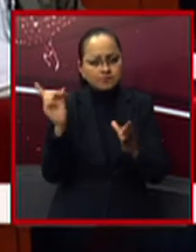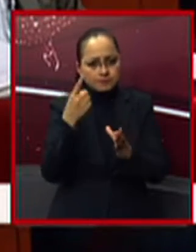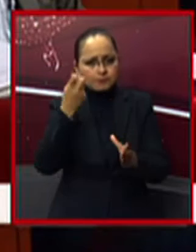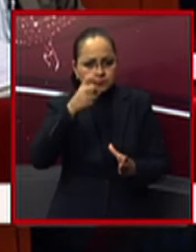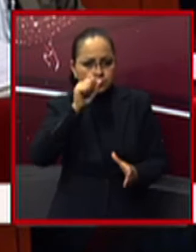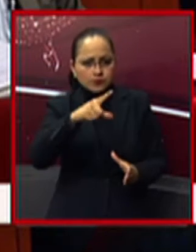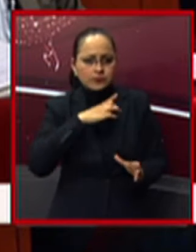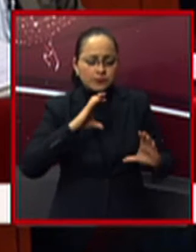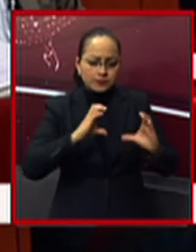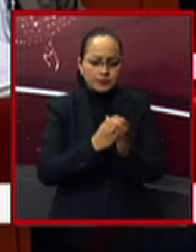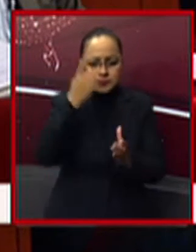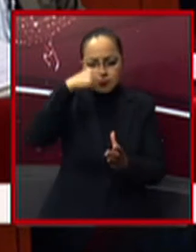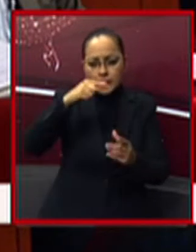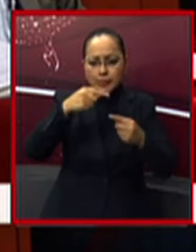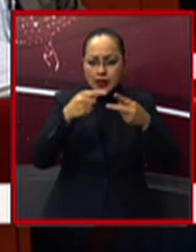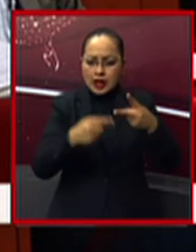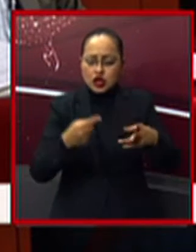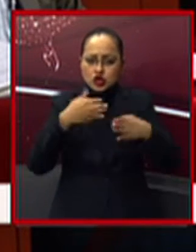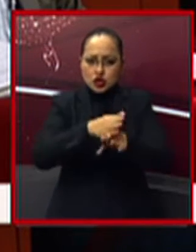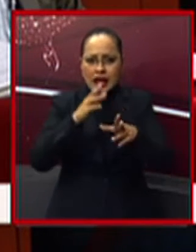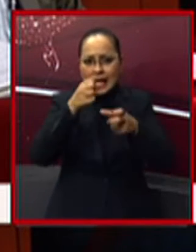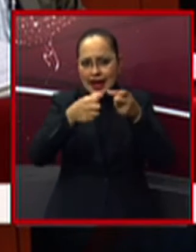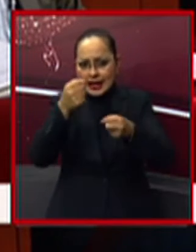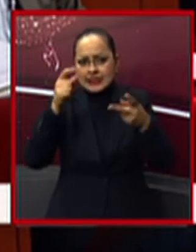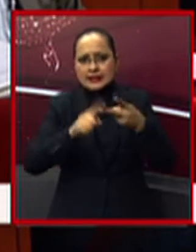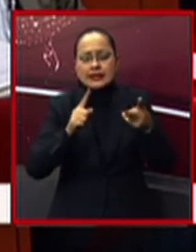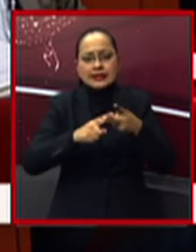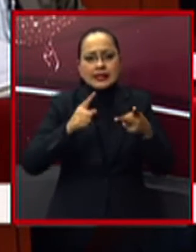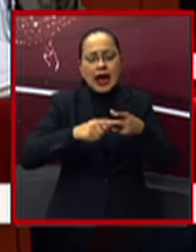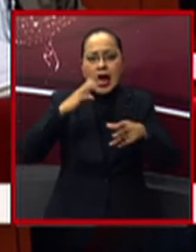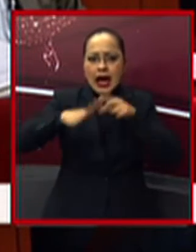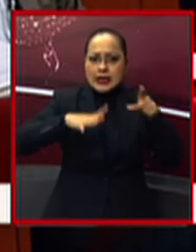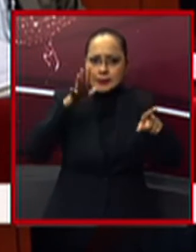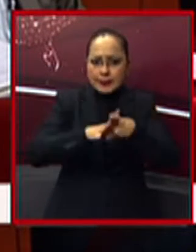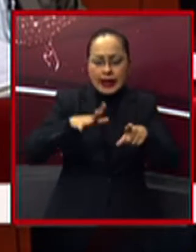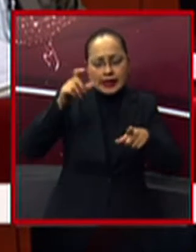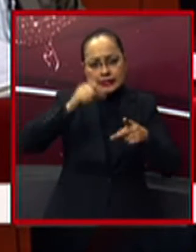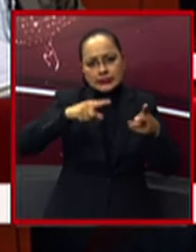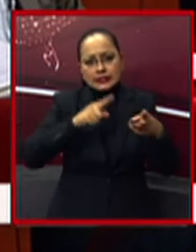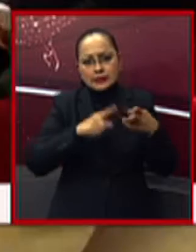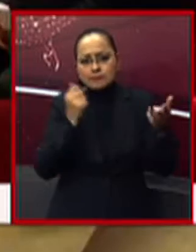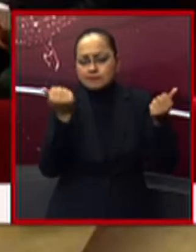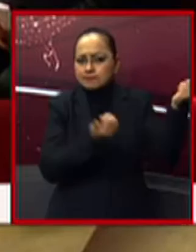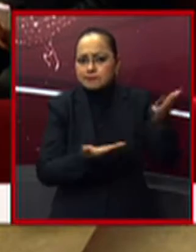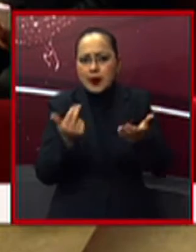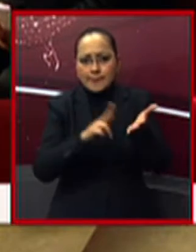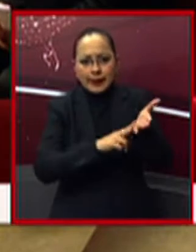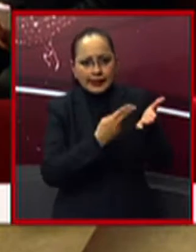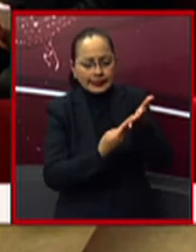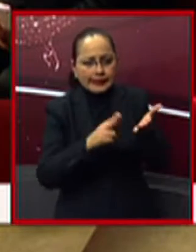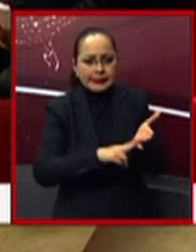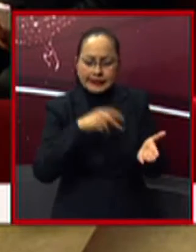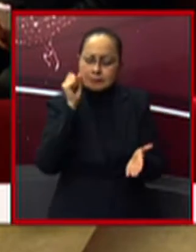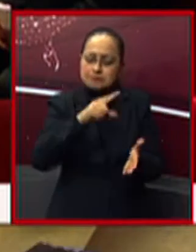con productos lácteos, ganado bovino, exportación de mantequilla y...